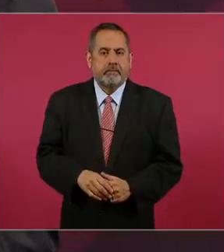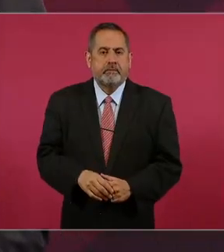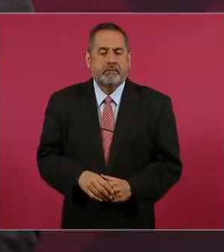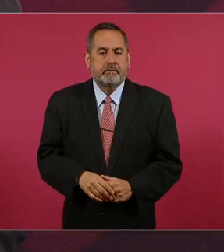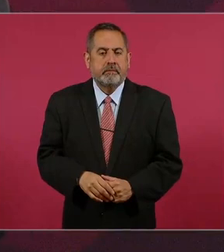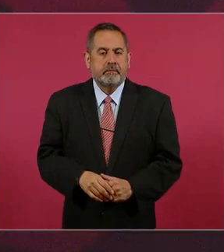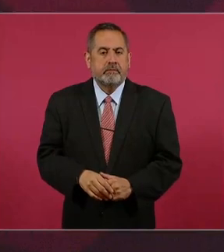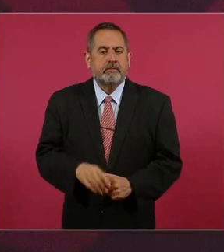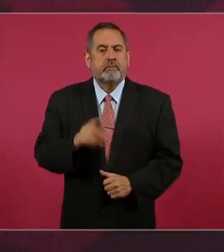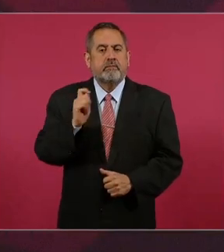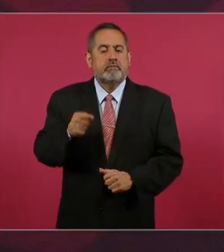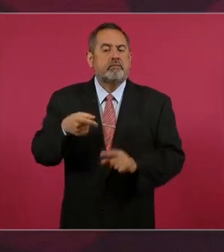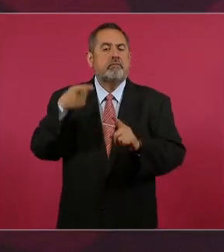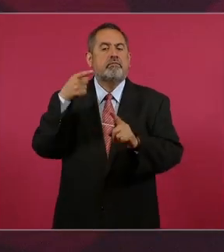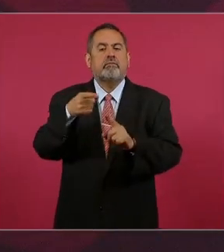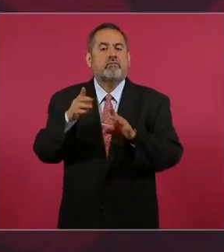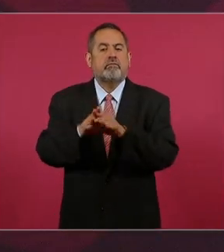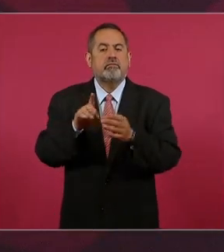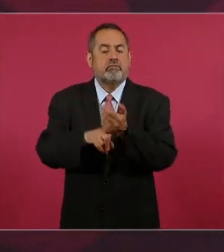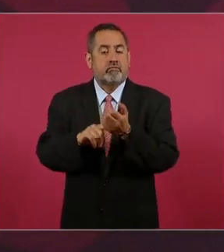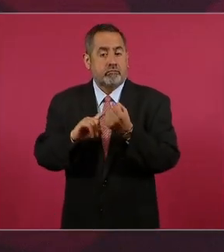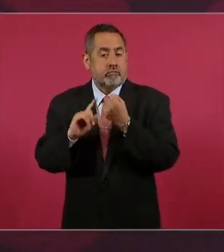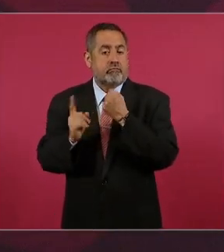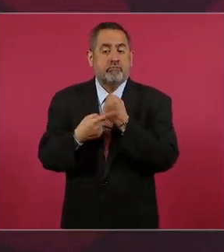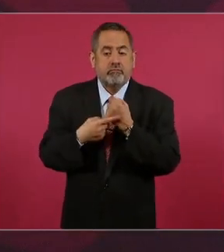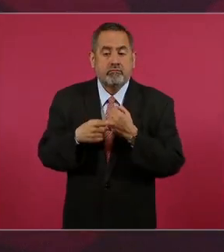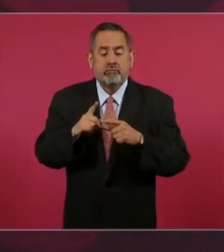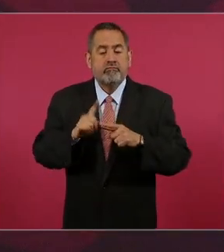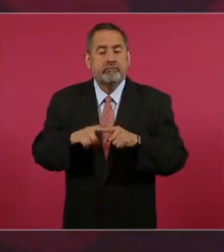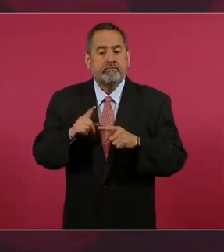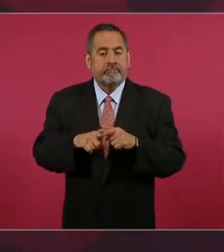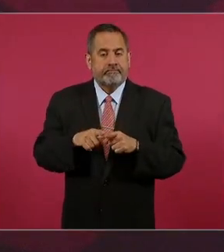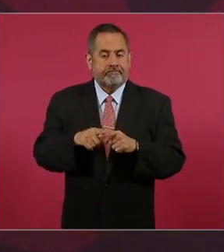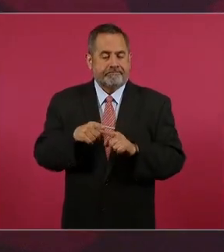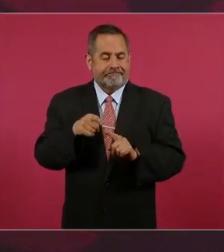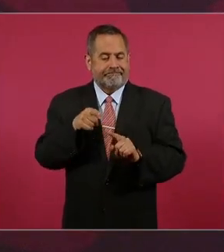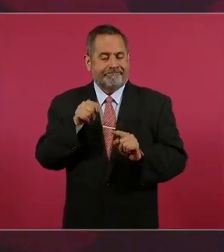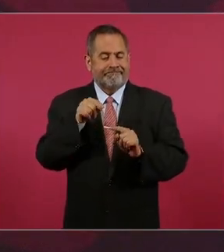tiene como fondo la elección.